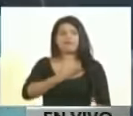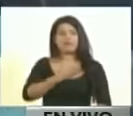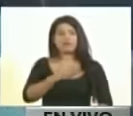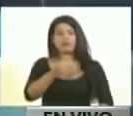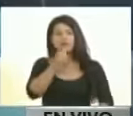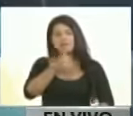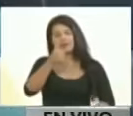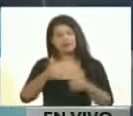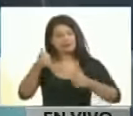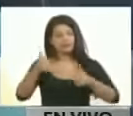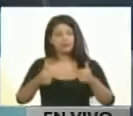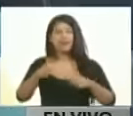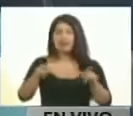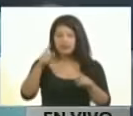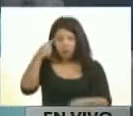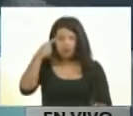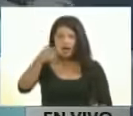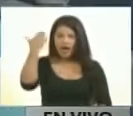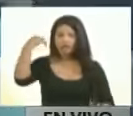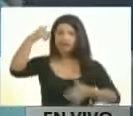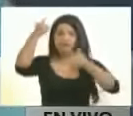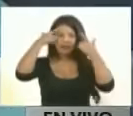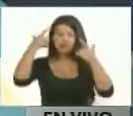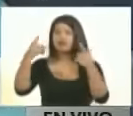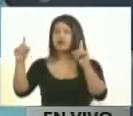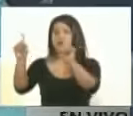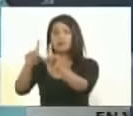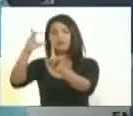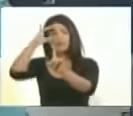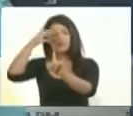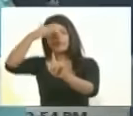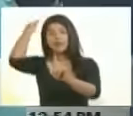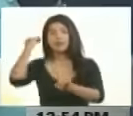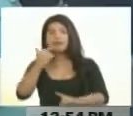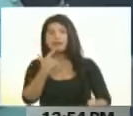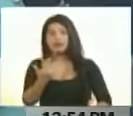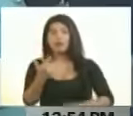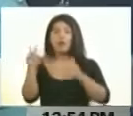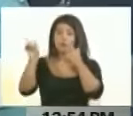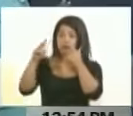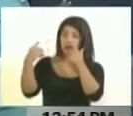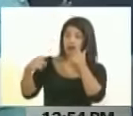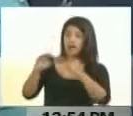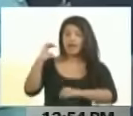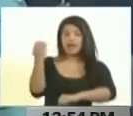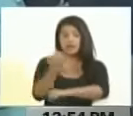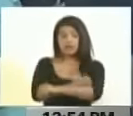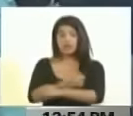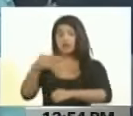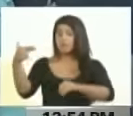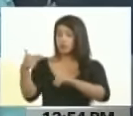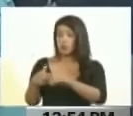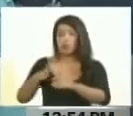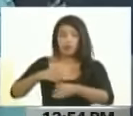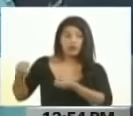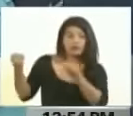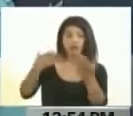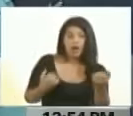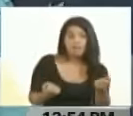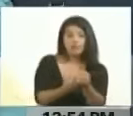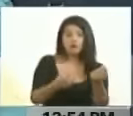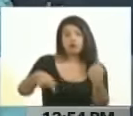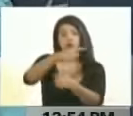junto a Dilma Rousseff cuando recordaba que Venezuela tenía todo ese potencial energético que aportar al Mercosur. ¿Quién